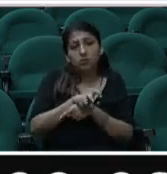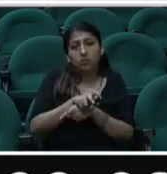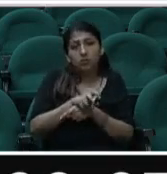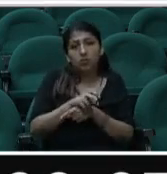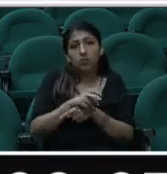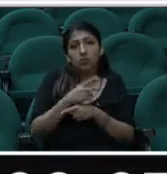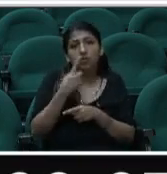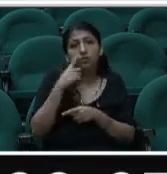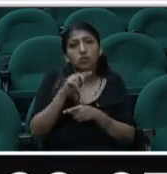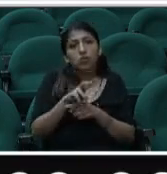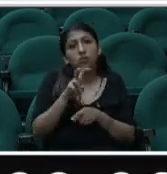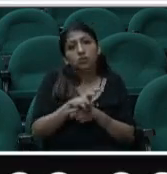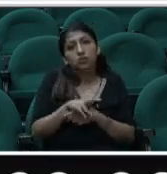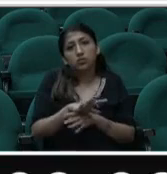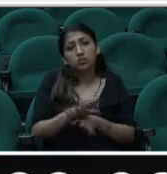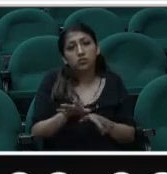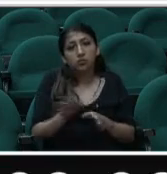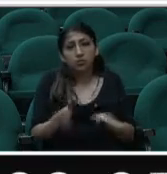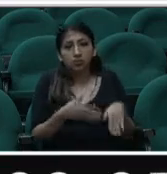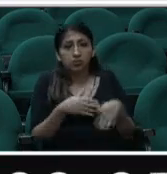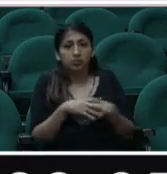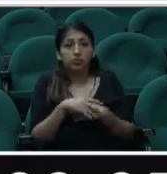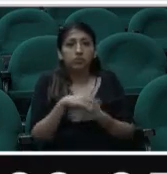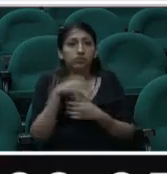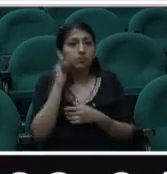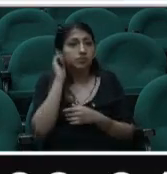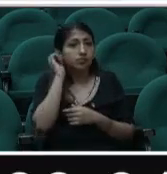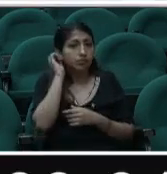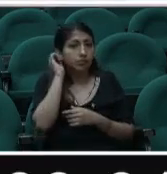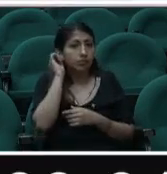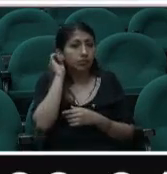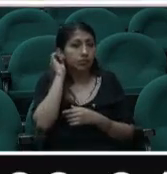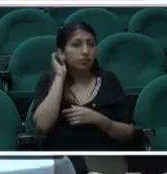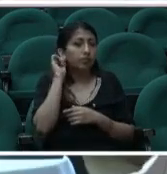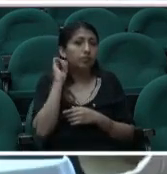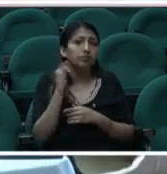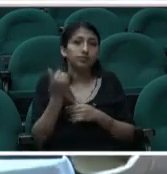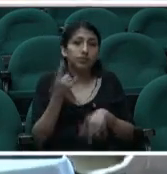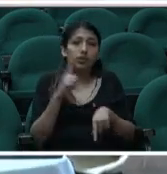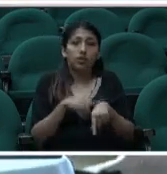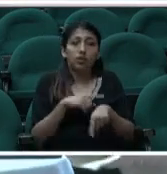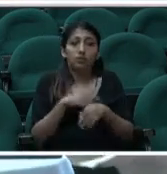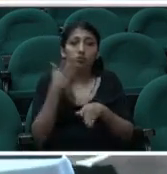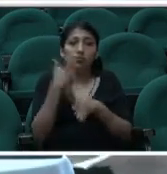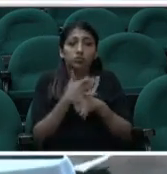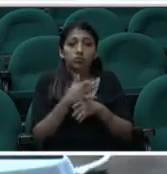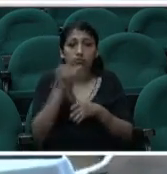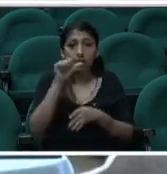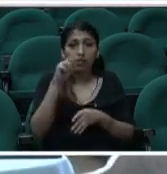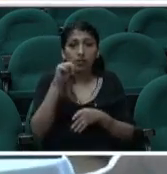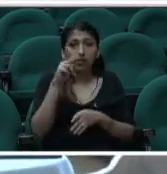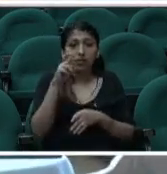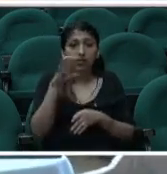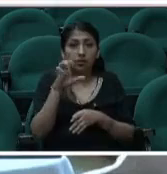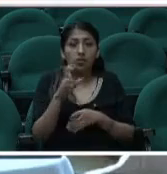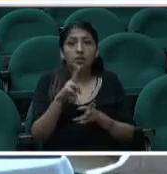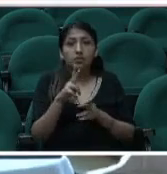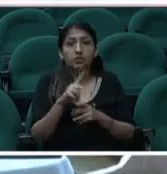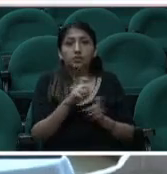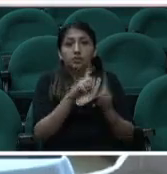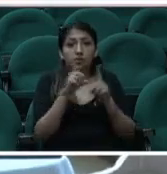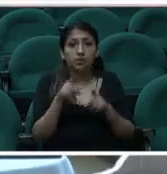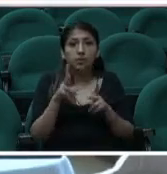a ser simplemente sordos es el tiempo ahora de el candidato / granda la misma